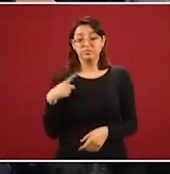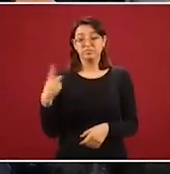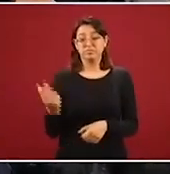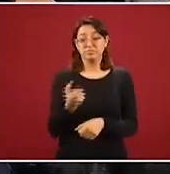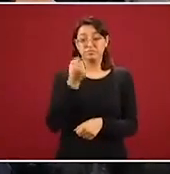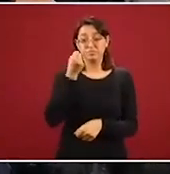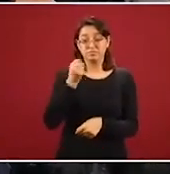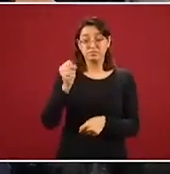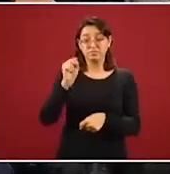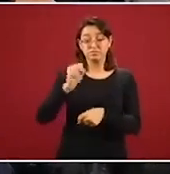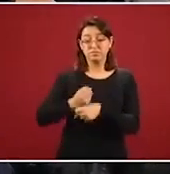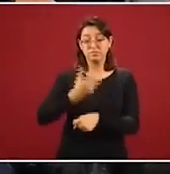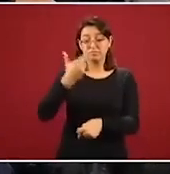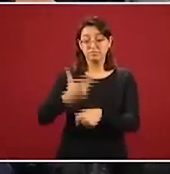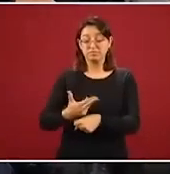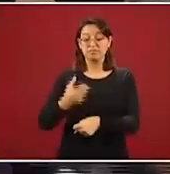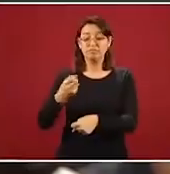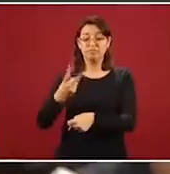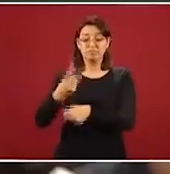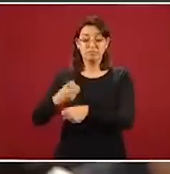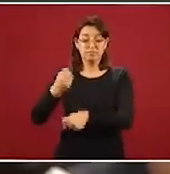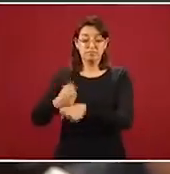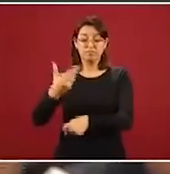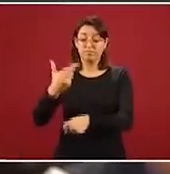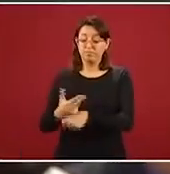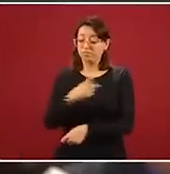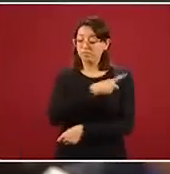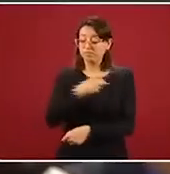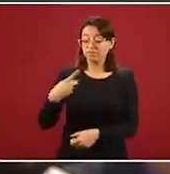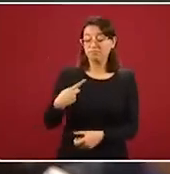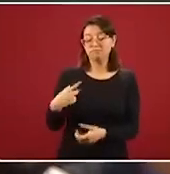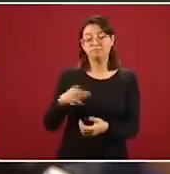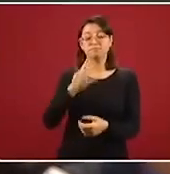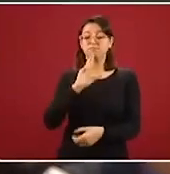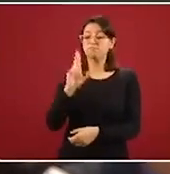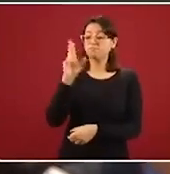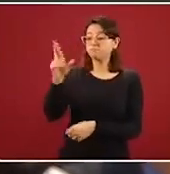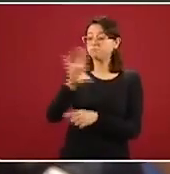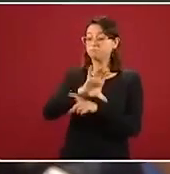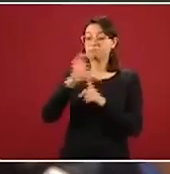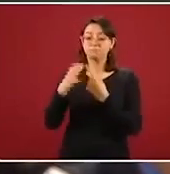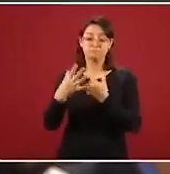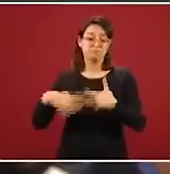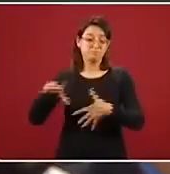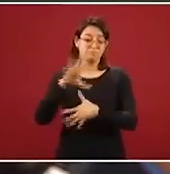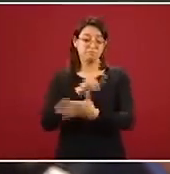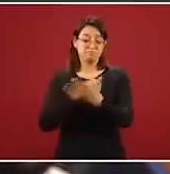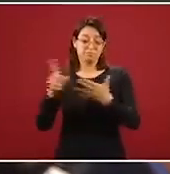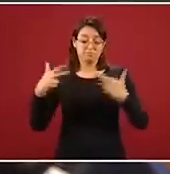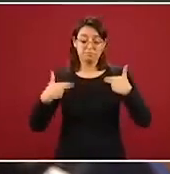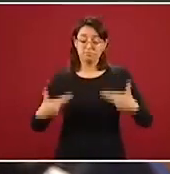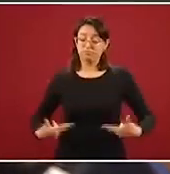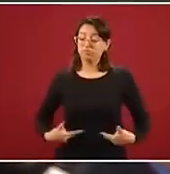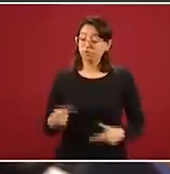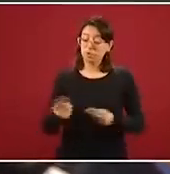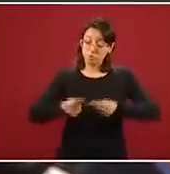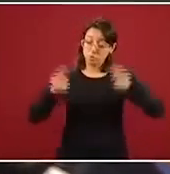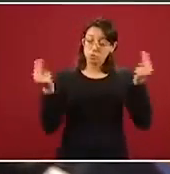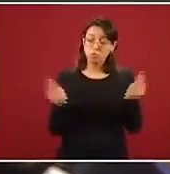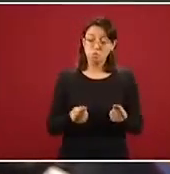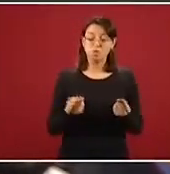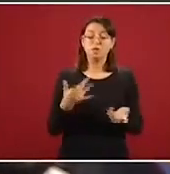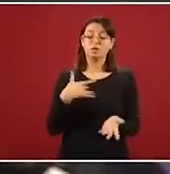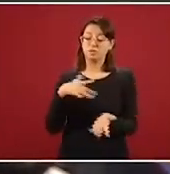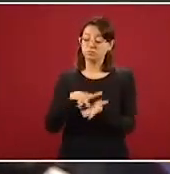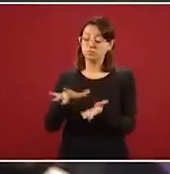apoyar a Alejandro Encinas, porque es urgente dar respuesta a la Comisión Interamericana de los Derechos Humanos. Eso en primera instancia. Y después,